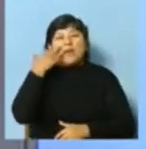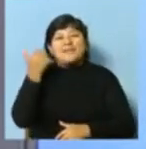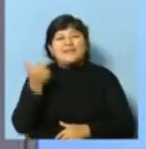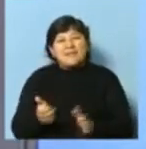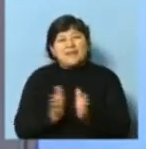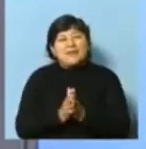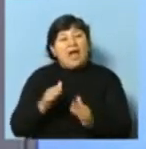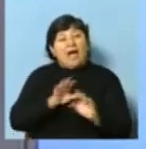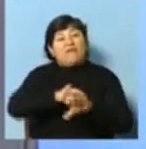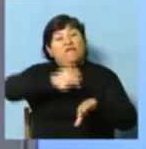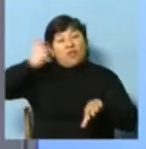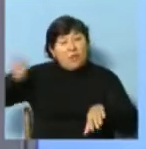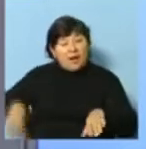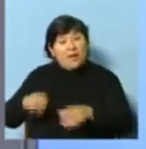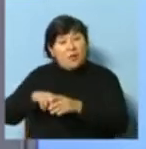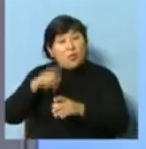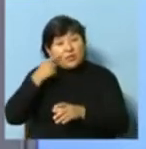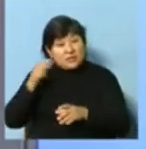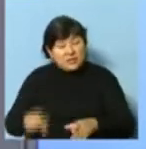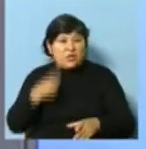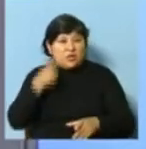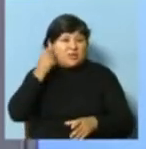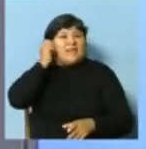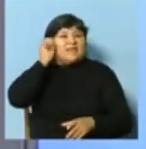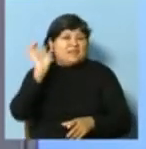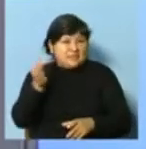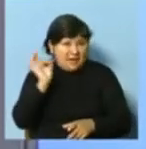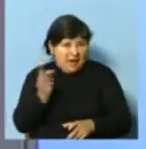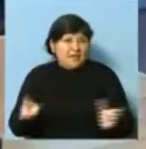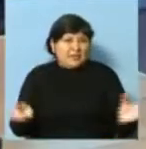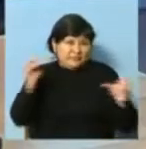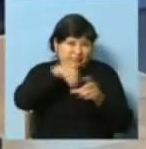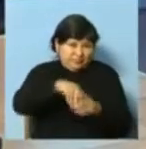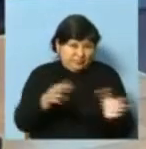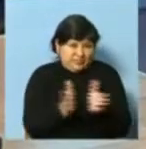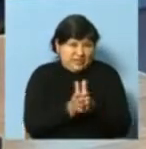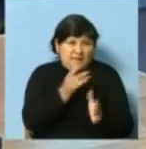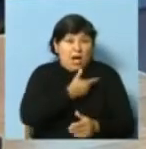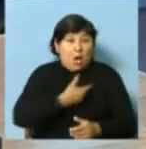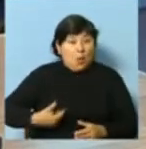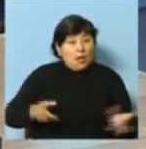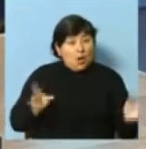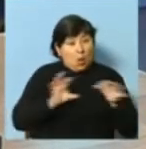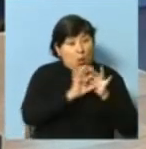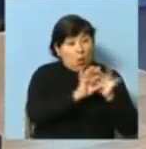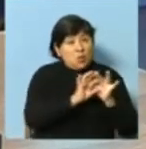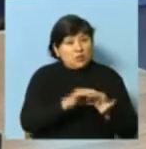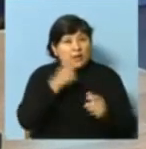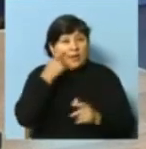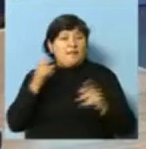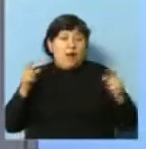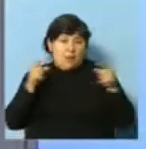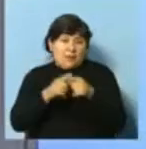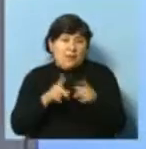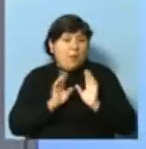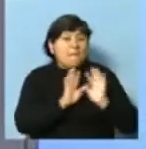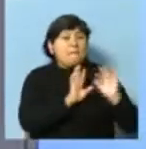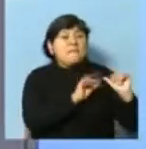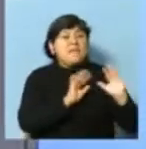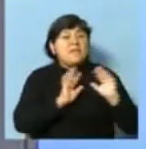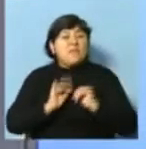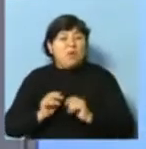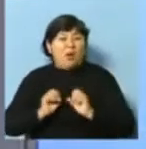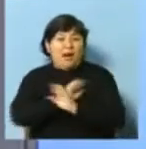en el caso de que se ganar el gobierno provincial y yo digo que para dar los ejemplos prácticos no hubiera sido